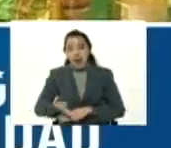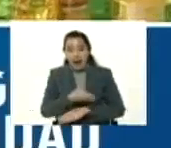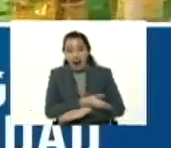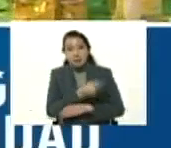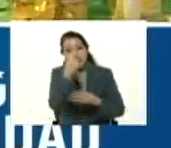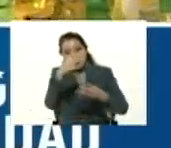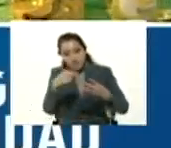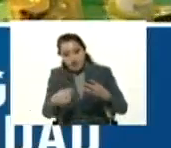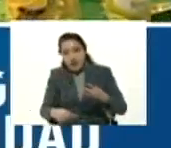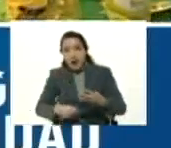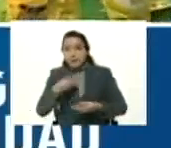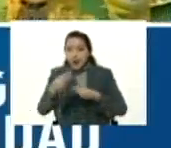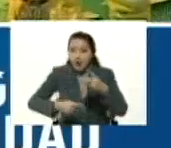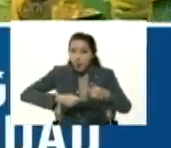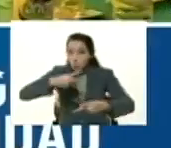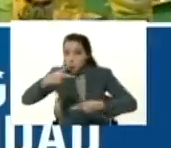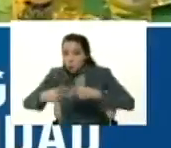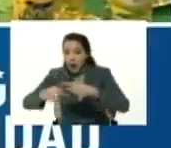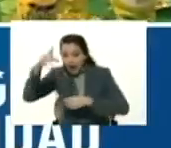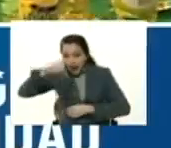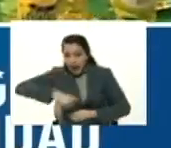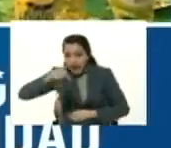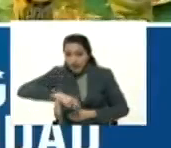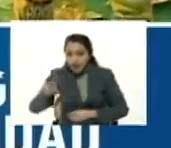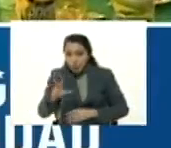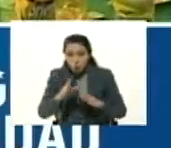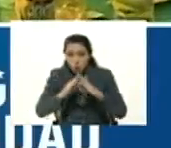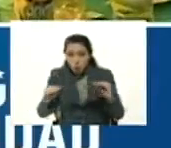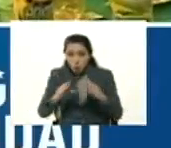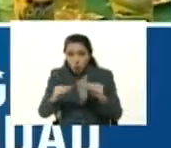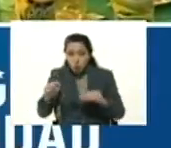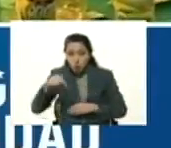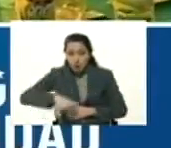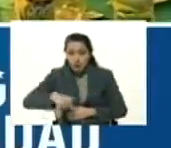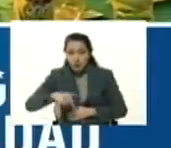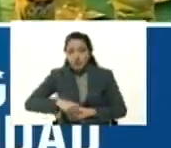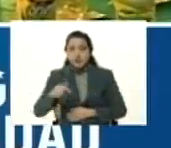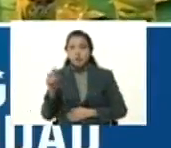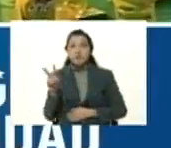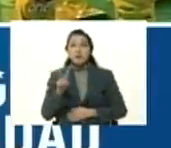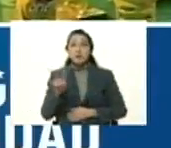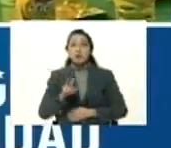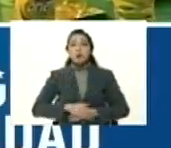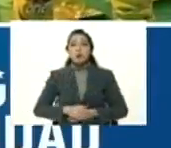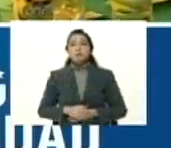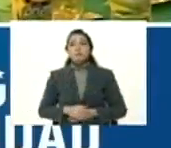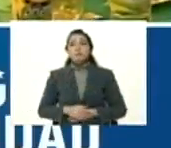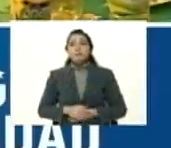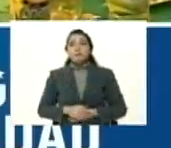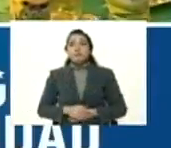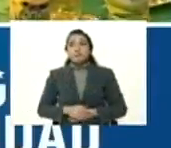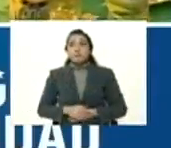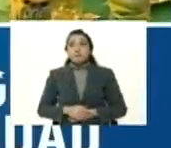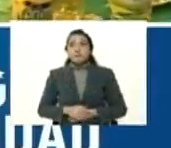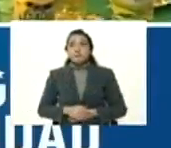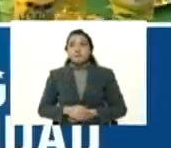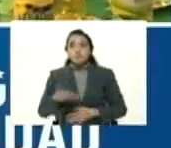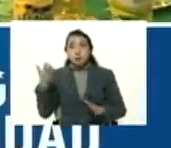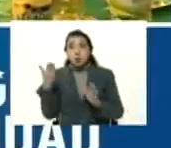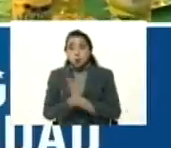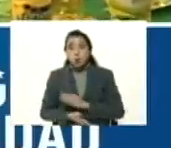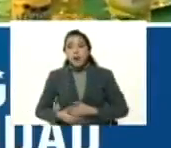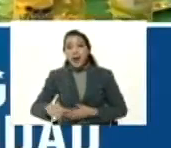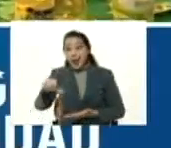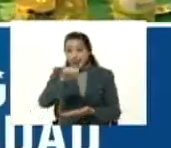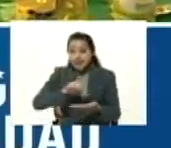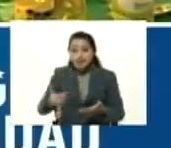la materia prima tenemos que producirla aquí en Venezuela. Todo, todo aquí en Venezuela. Todo, que el circuito de la cadena productiva del aceite